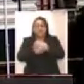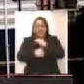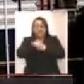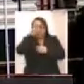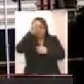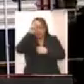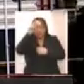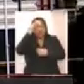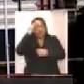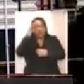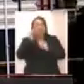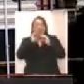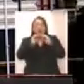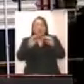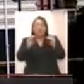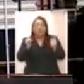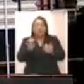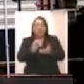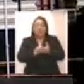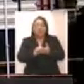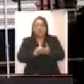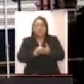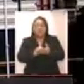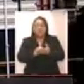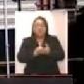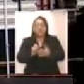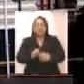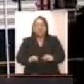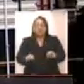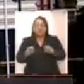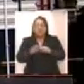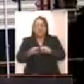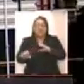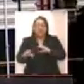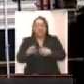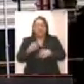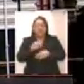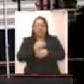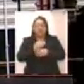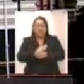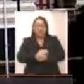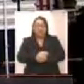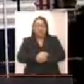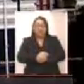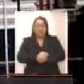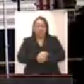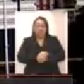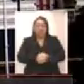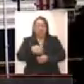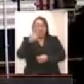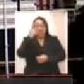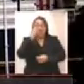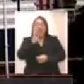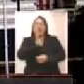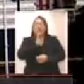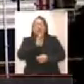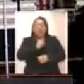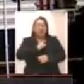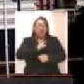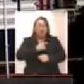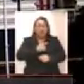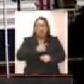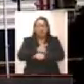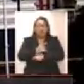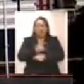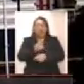sepa, hoy más que nunca, que ha habido una estrategia para destruir lo